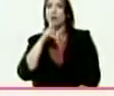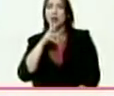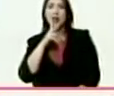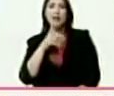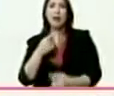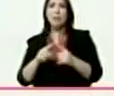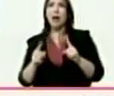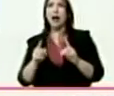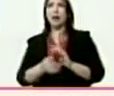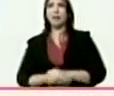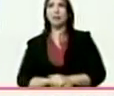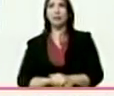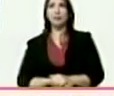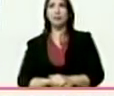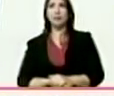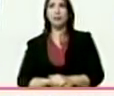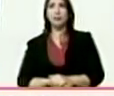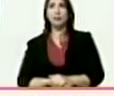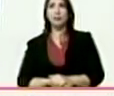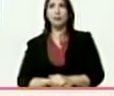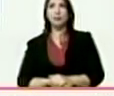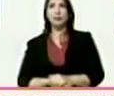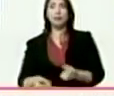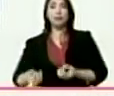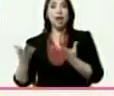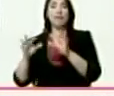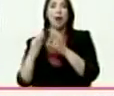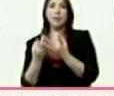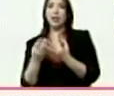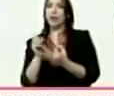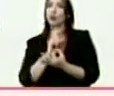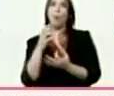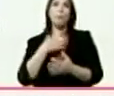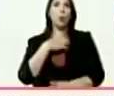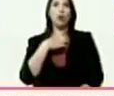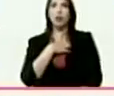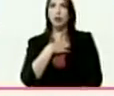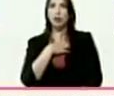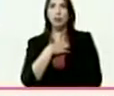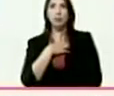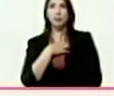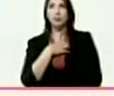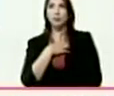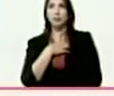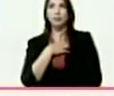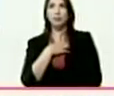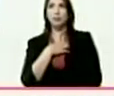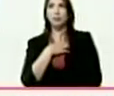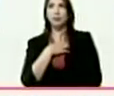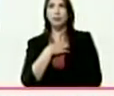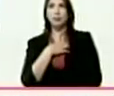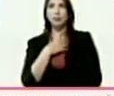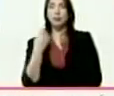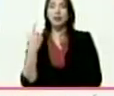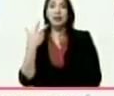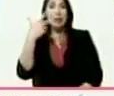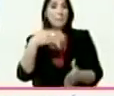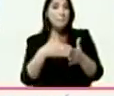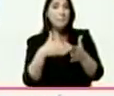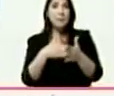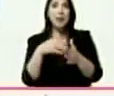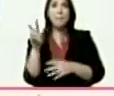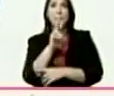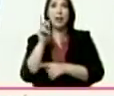honra fúnebre dada por sus familiares, no la han corrido, no la han tenido 3.000 venezolanos que